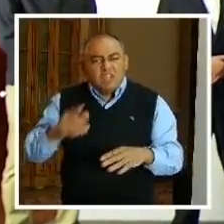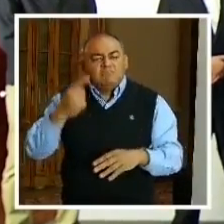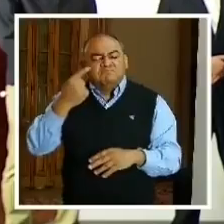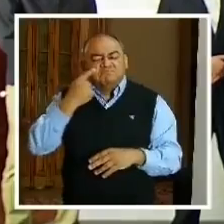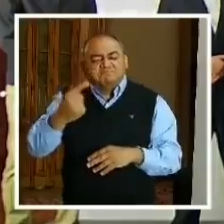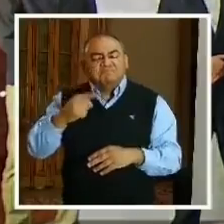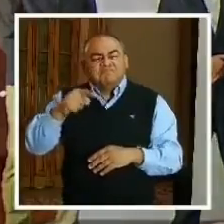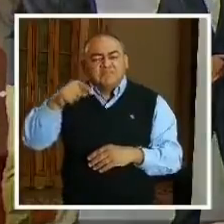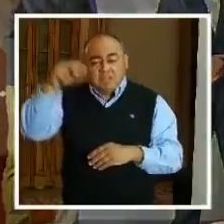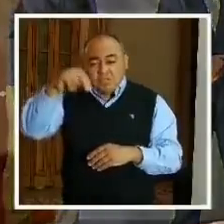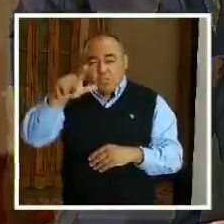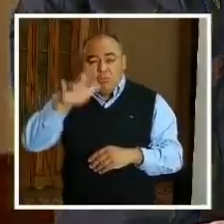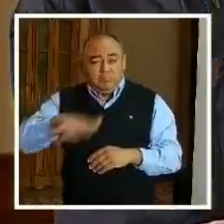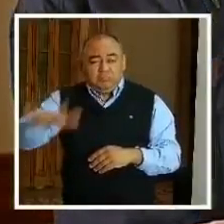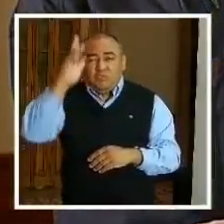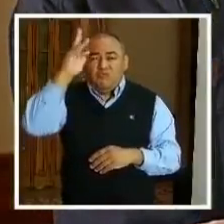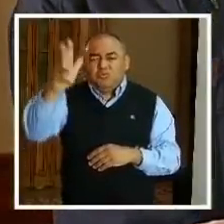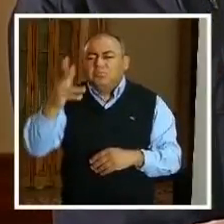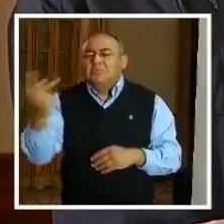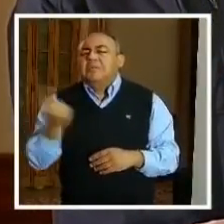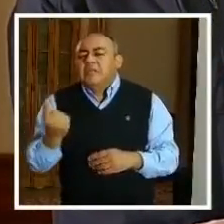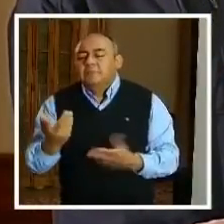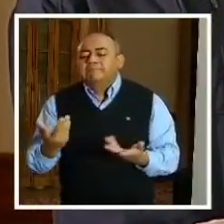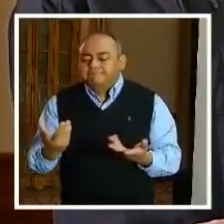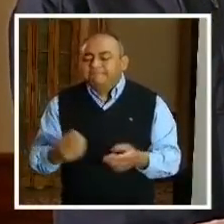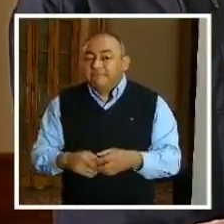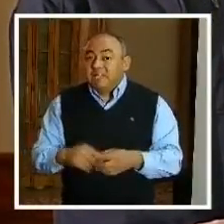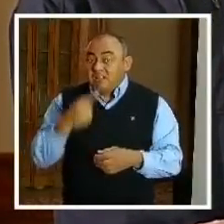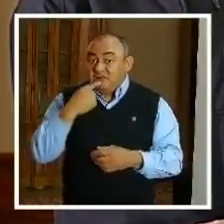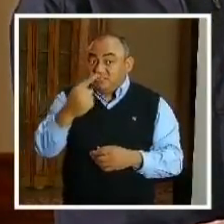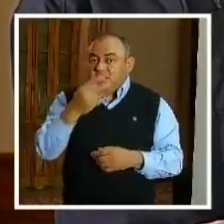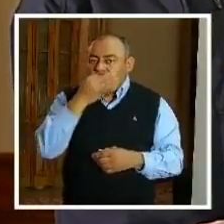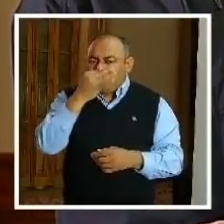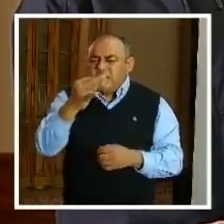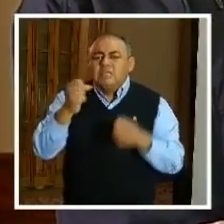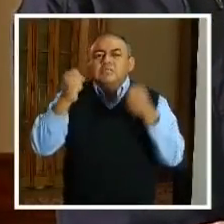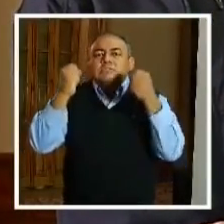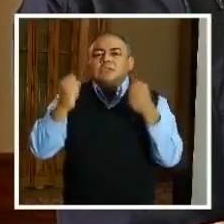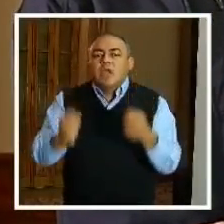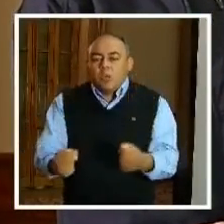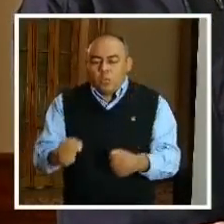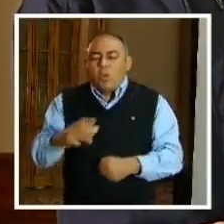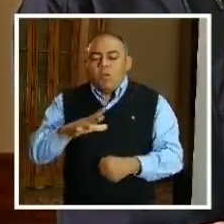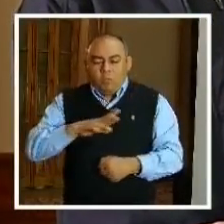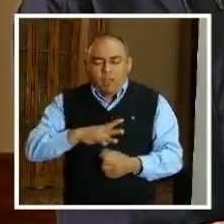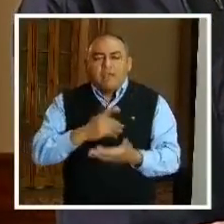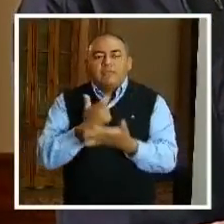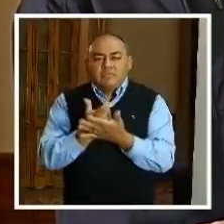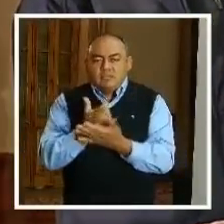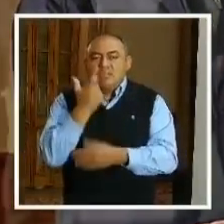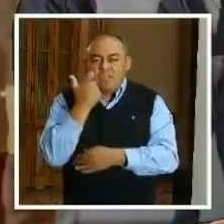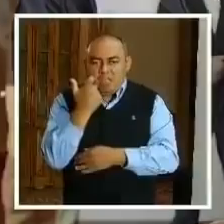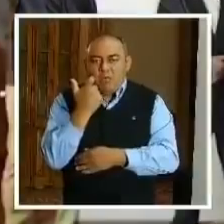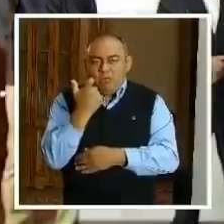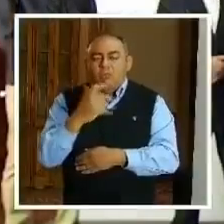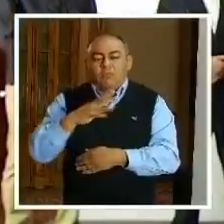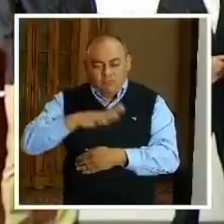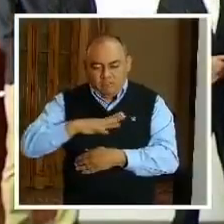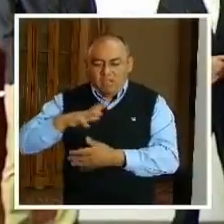podemos asegurar que sí habrá dinero para iniciar este año con las